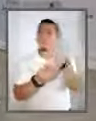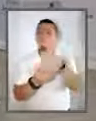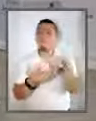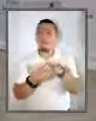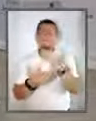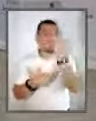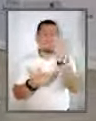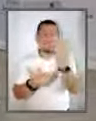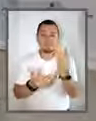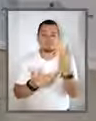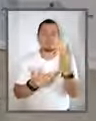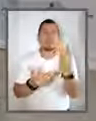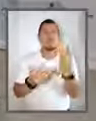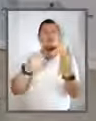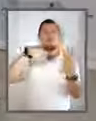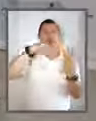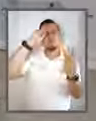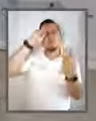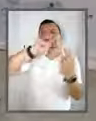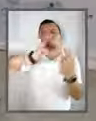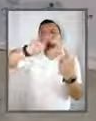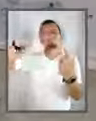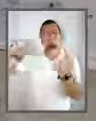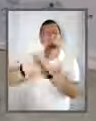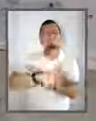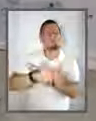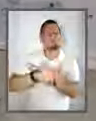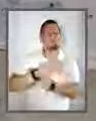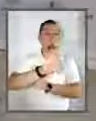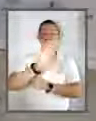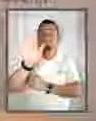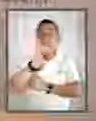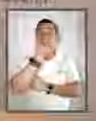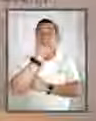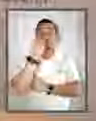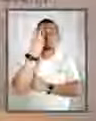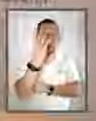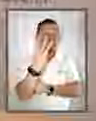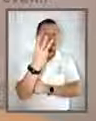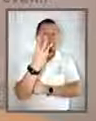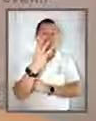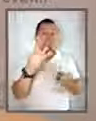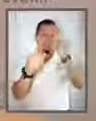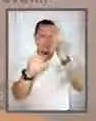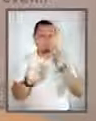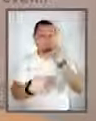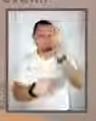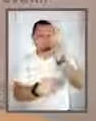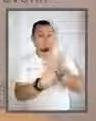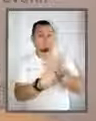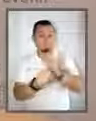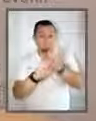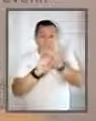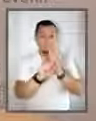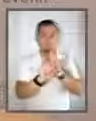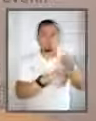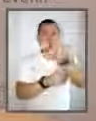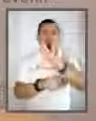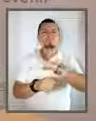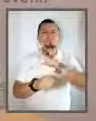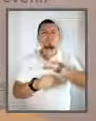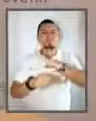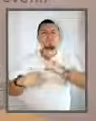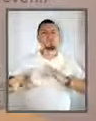y tiene origen en la escasez de pruebas que tenemos para detectar COVID-19 a nivel nacional, ya que